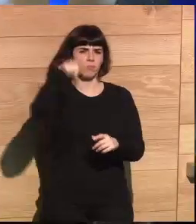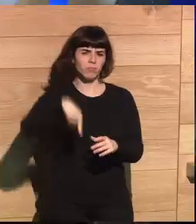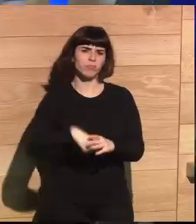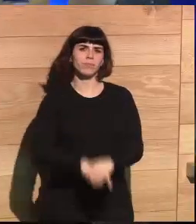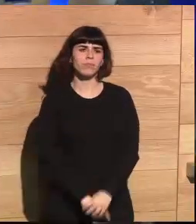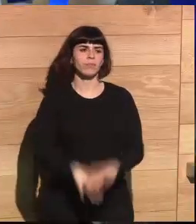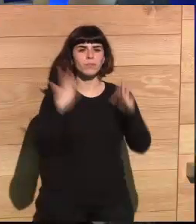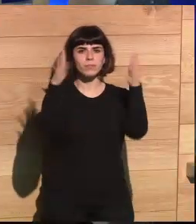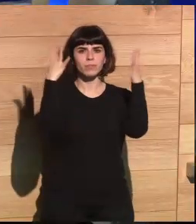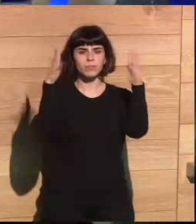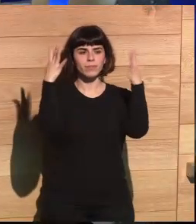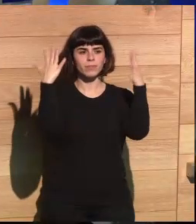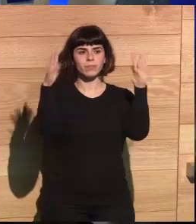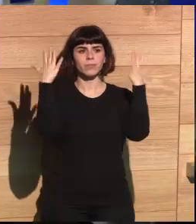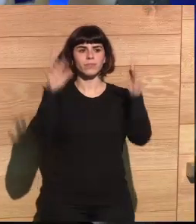Gracias, Loreto.